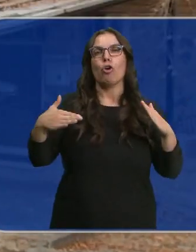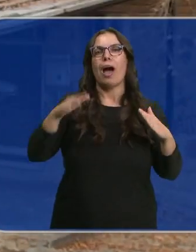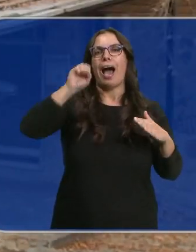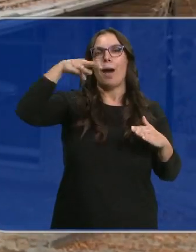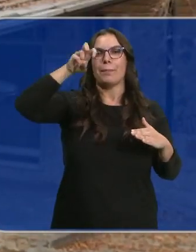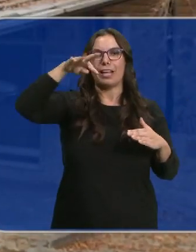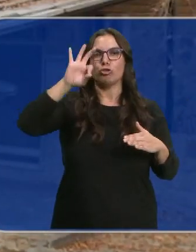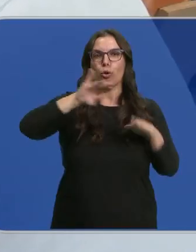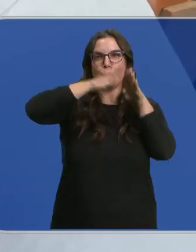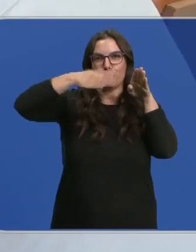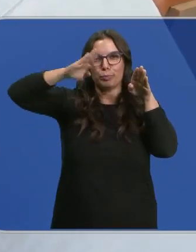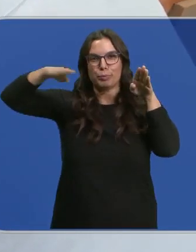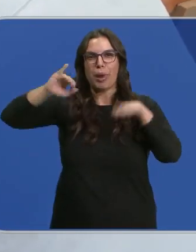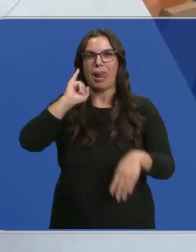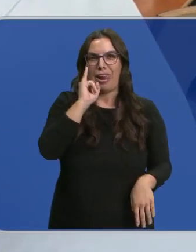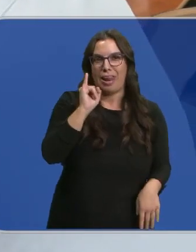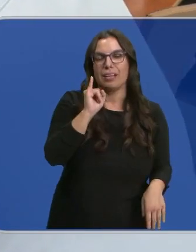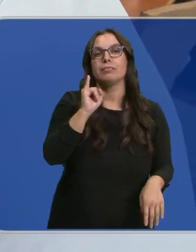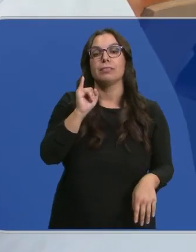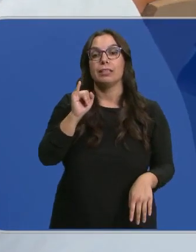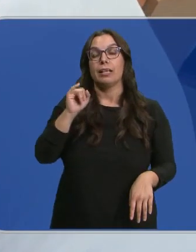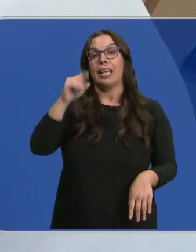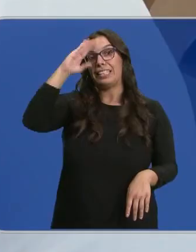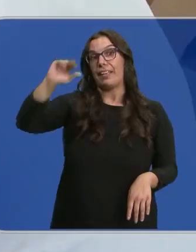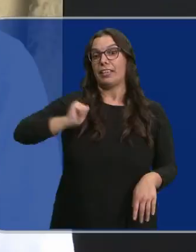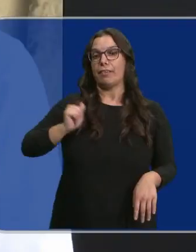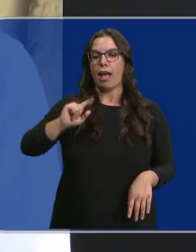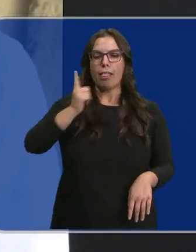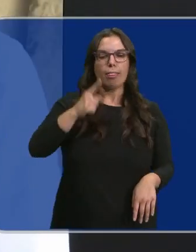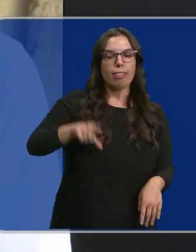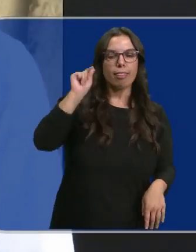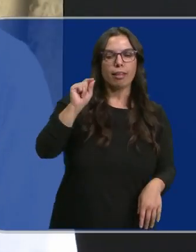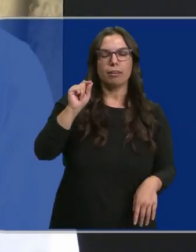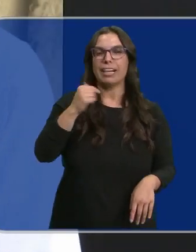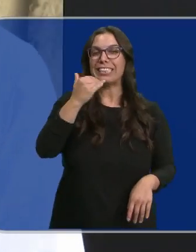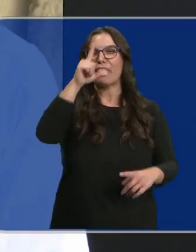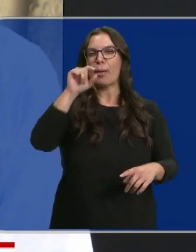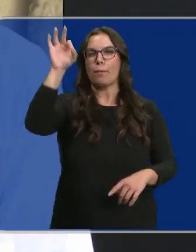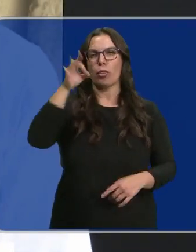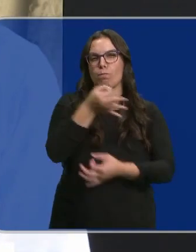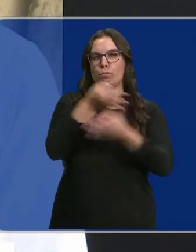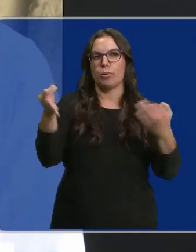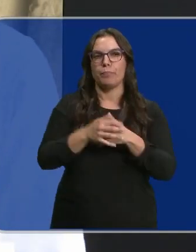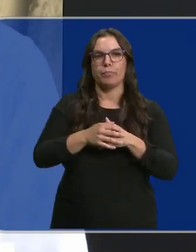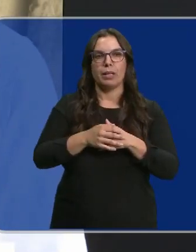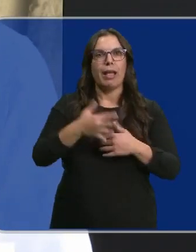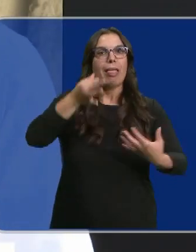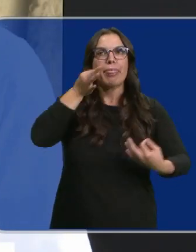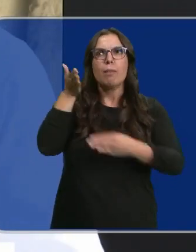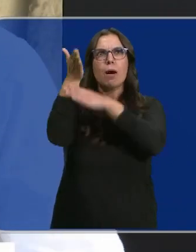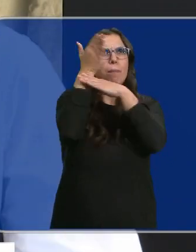artificial localiza este componente de forma segura y con casi un 100% de precisión. Te permite hacer sin ningún tipo de trabajo de campo